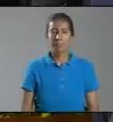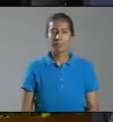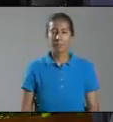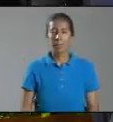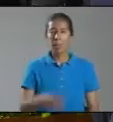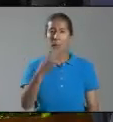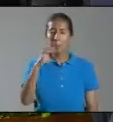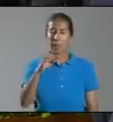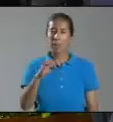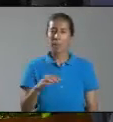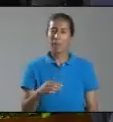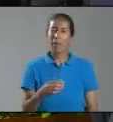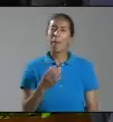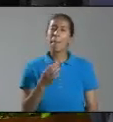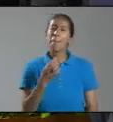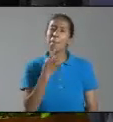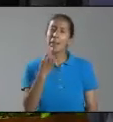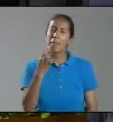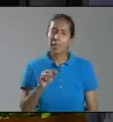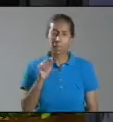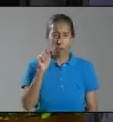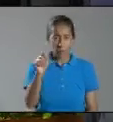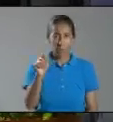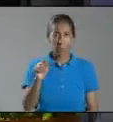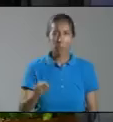Pero prefiero eso.